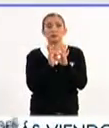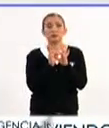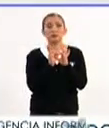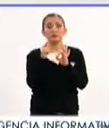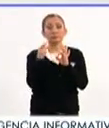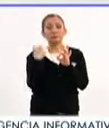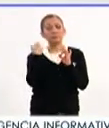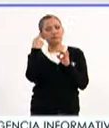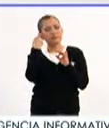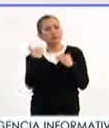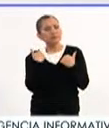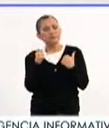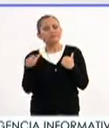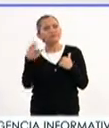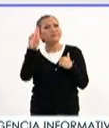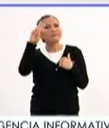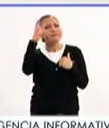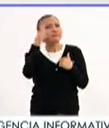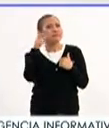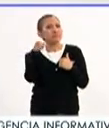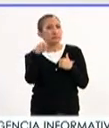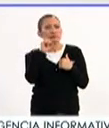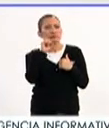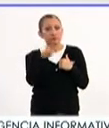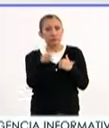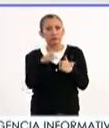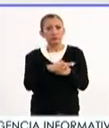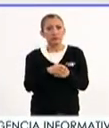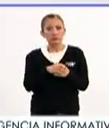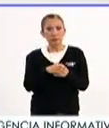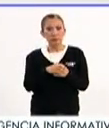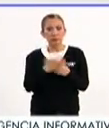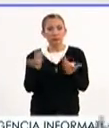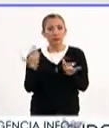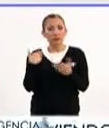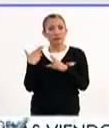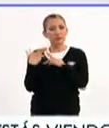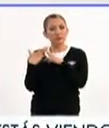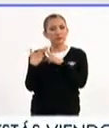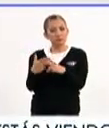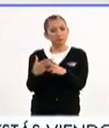el entendimiento de nuestro universo y que también estamos, pues, celebrando hoy